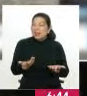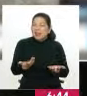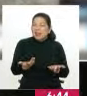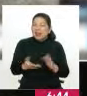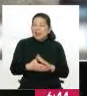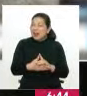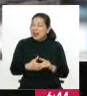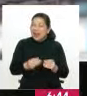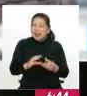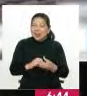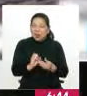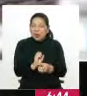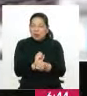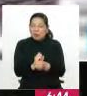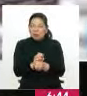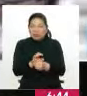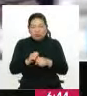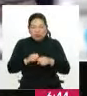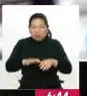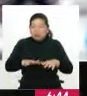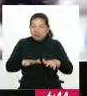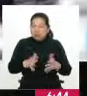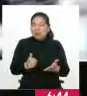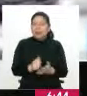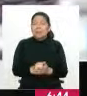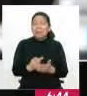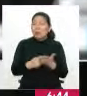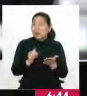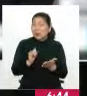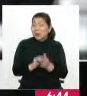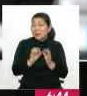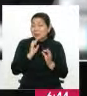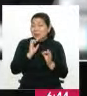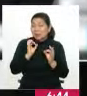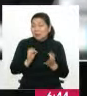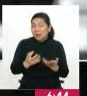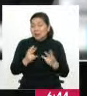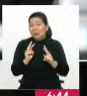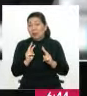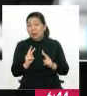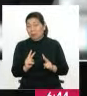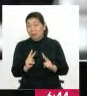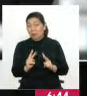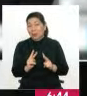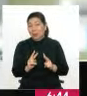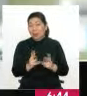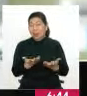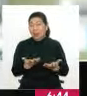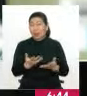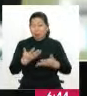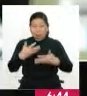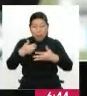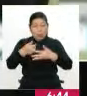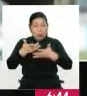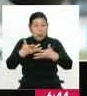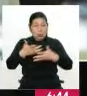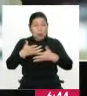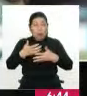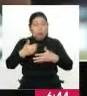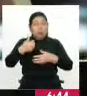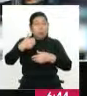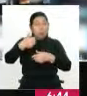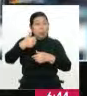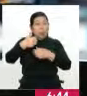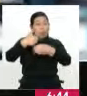en cuanto a las pandemias, doctor? Porque si bien es cierto, estamos viendo esta aparición de sublinajes, las subvariantes,